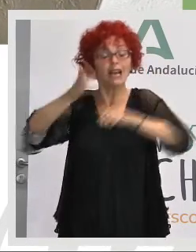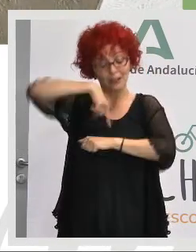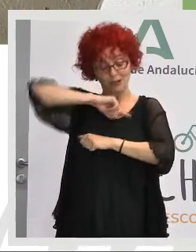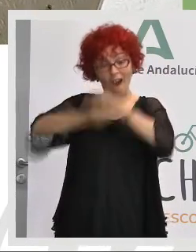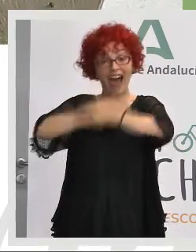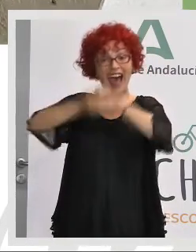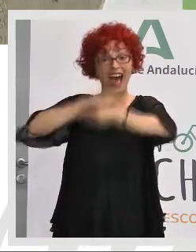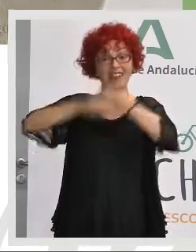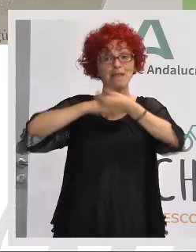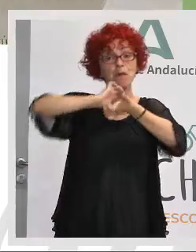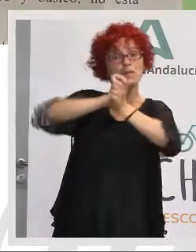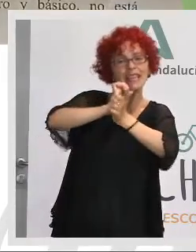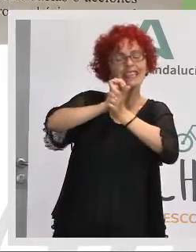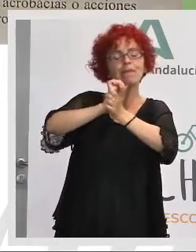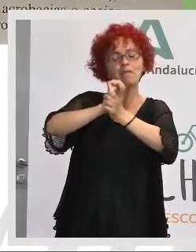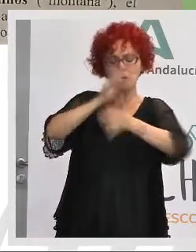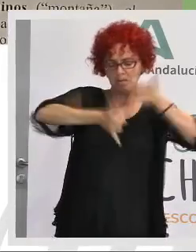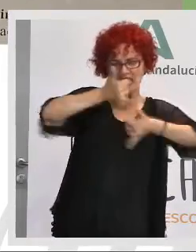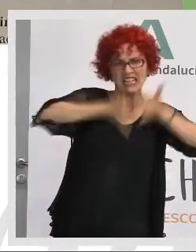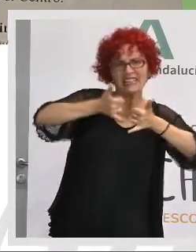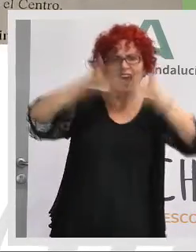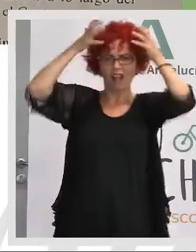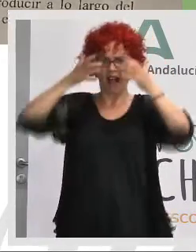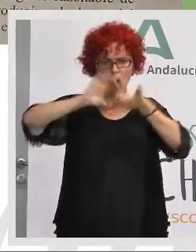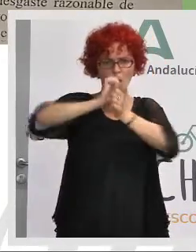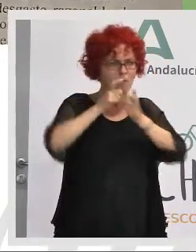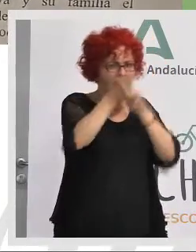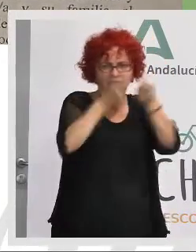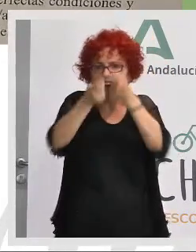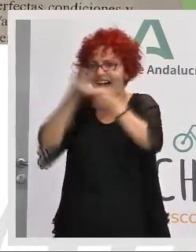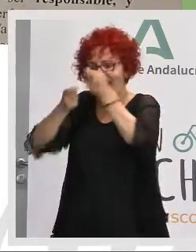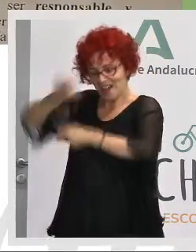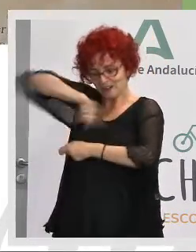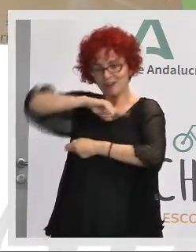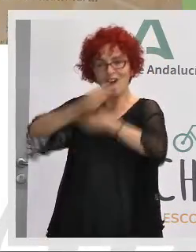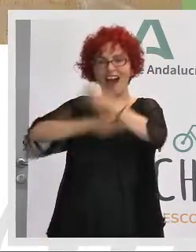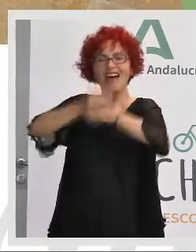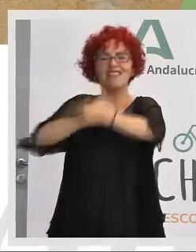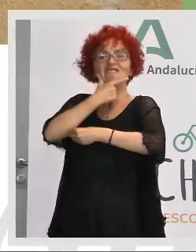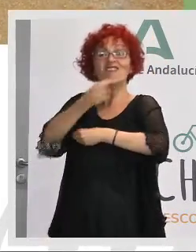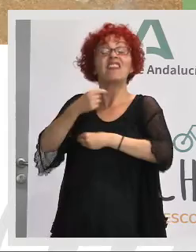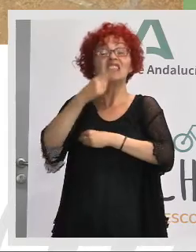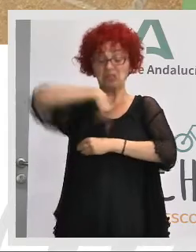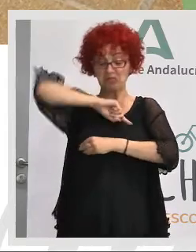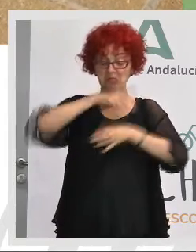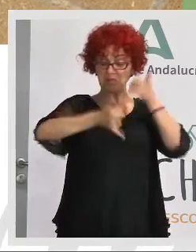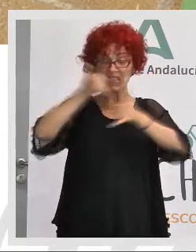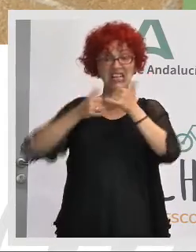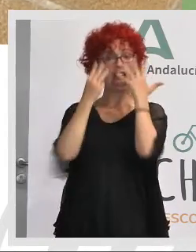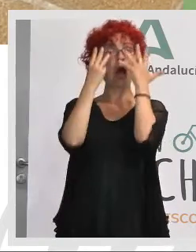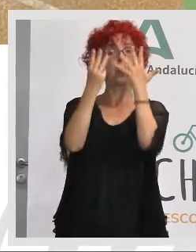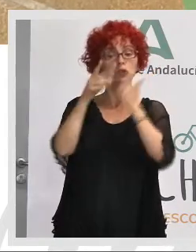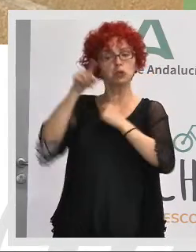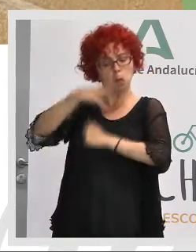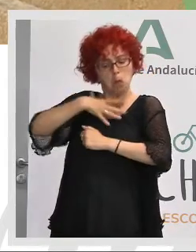de bicicletas y cascos. Mejoramos y facilitamos la movilidad. Tenemos 8 bicis a tu disposición y puedes dejar